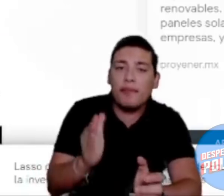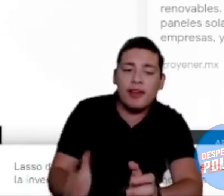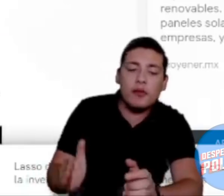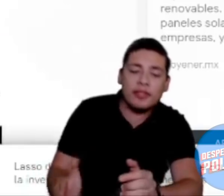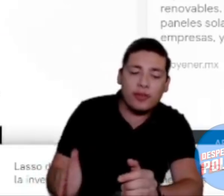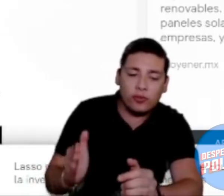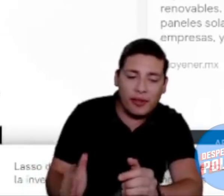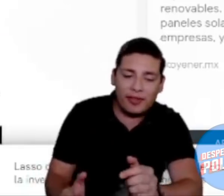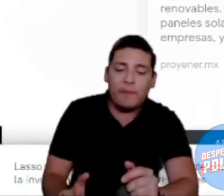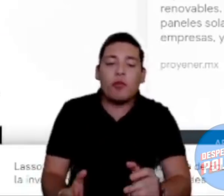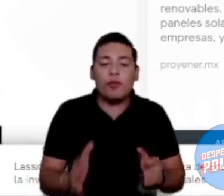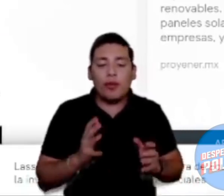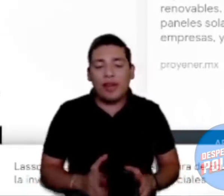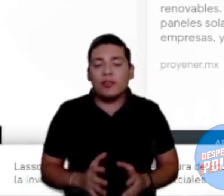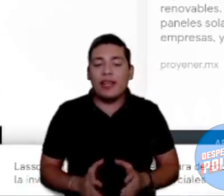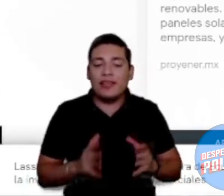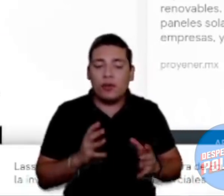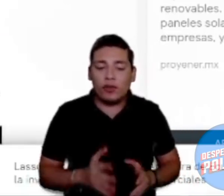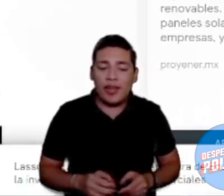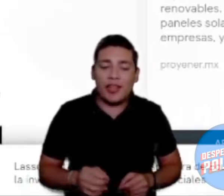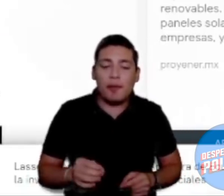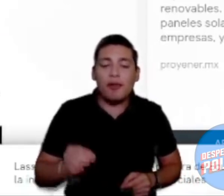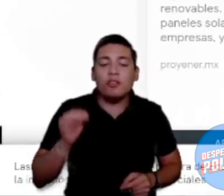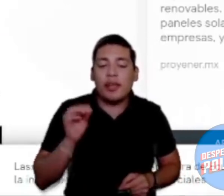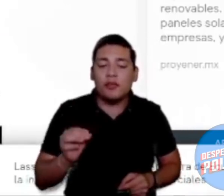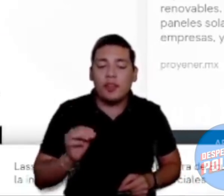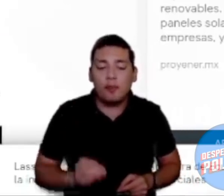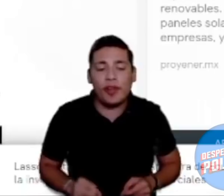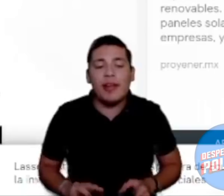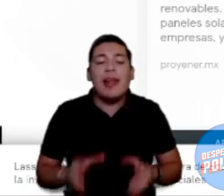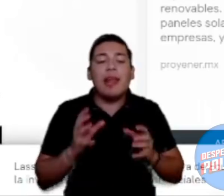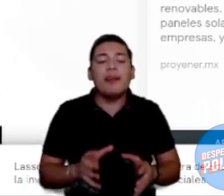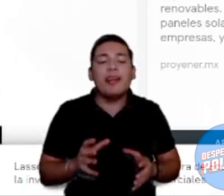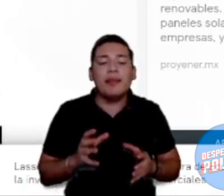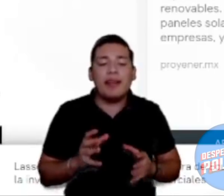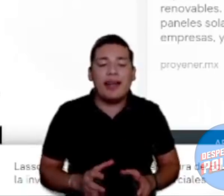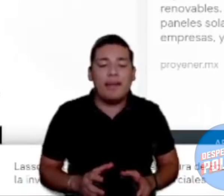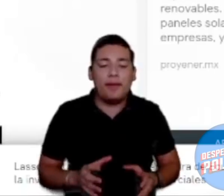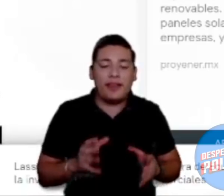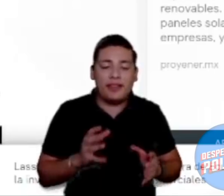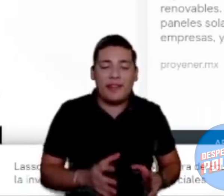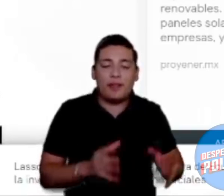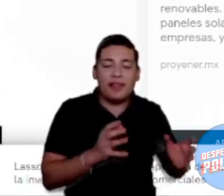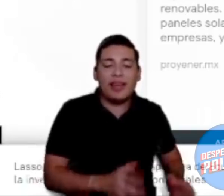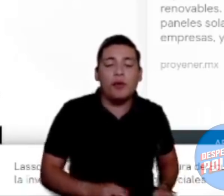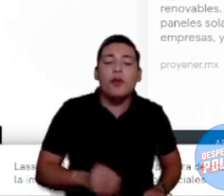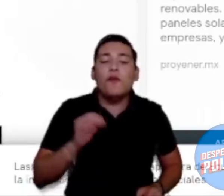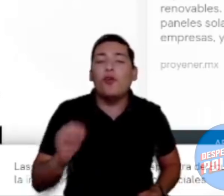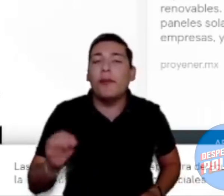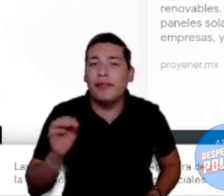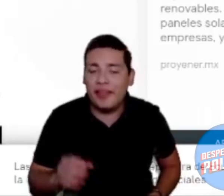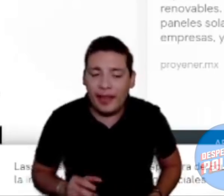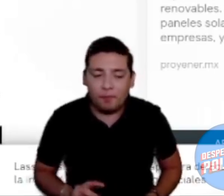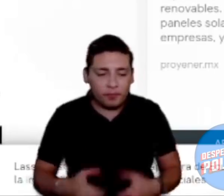para 1990, cuando Carlos Salinas de Gortari llevaba 2 años en el poder, la banca mexicana perteneciente al Estado